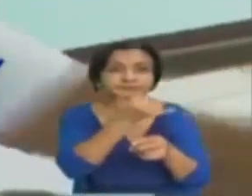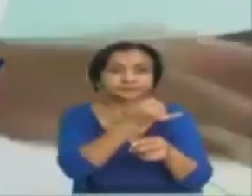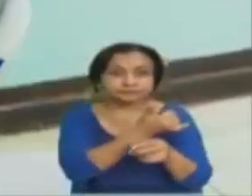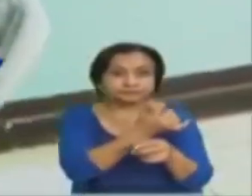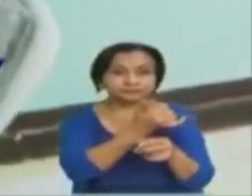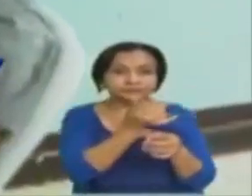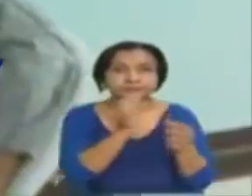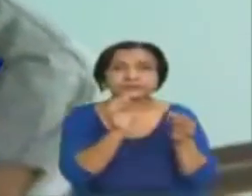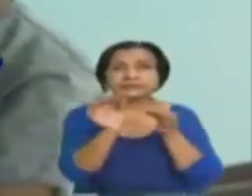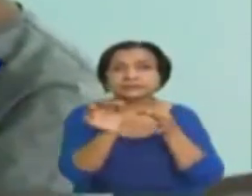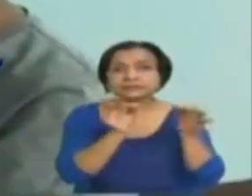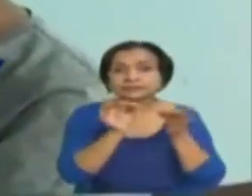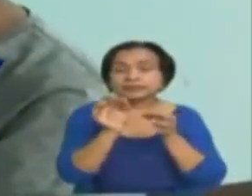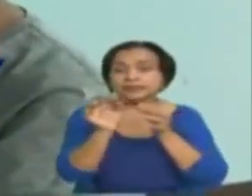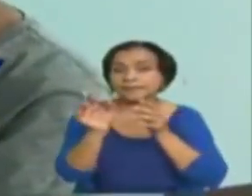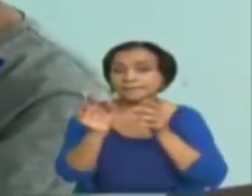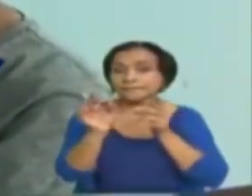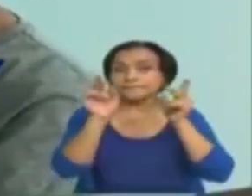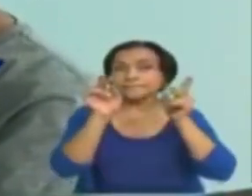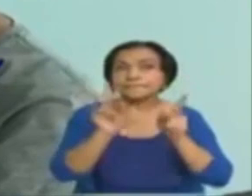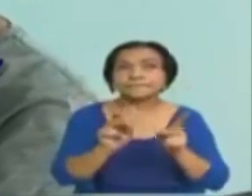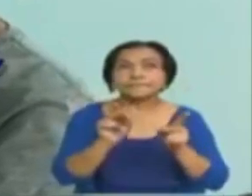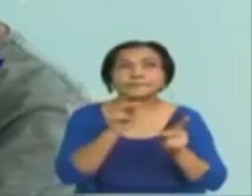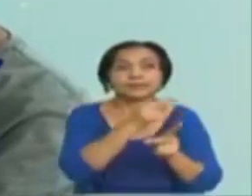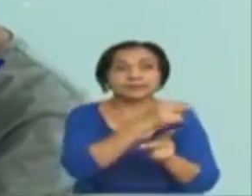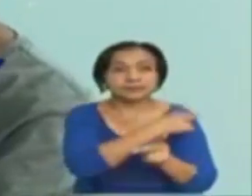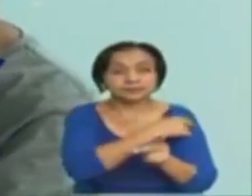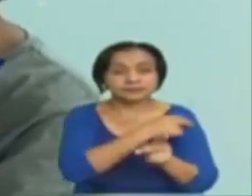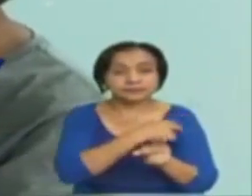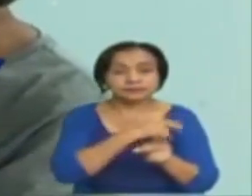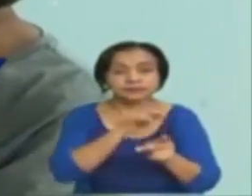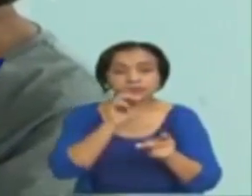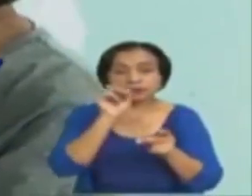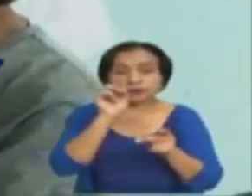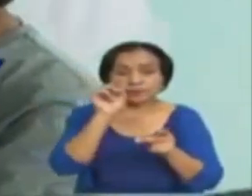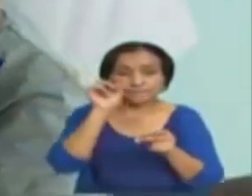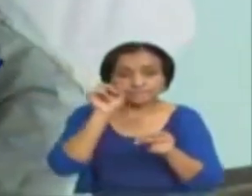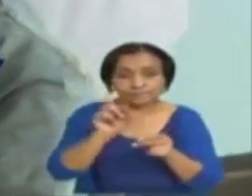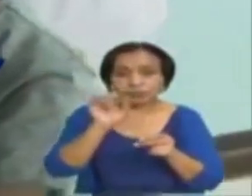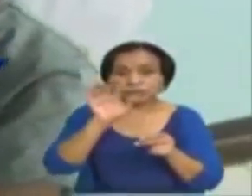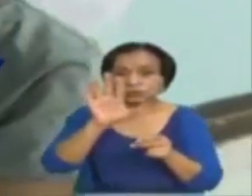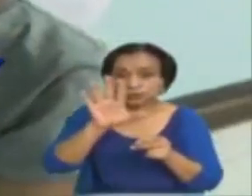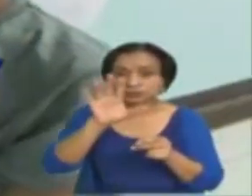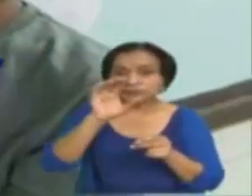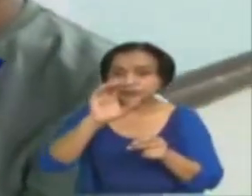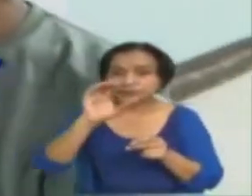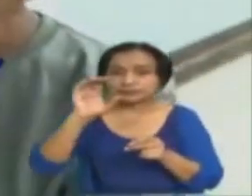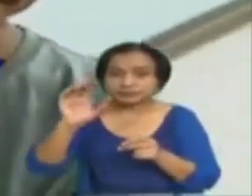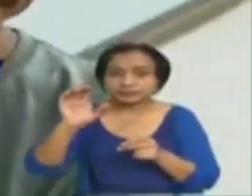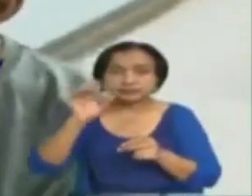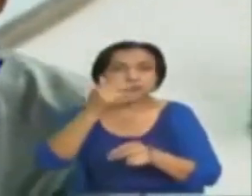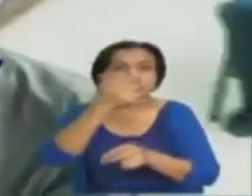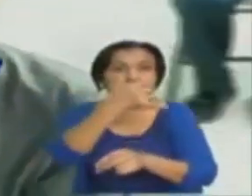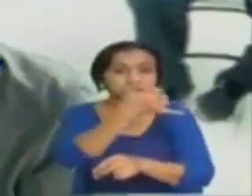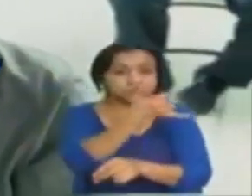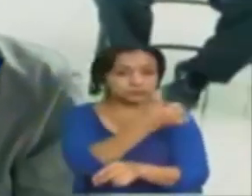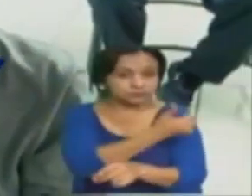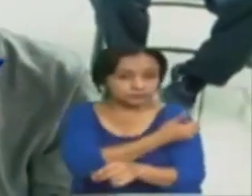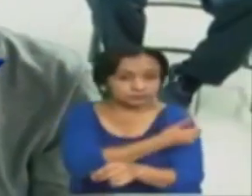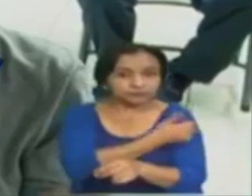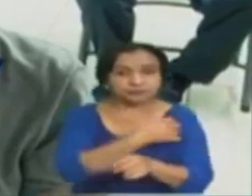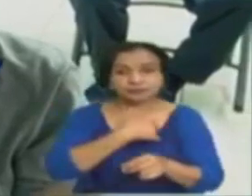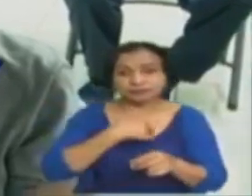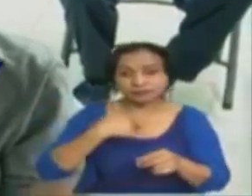un chequeo general, toma de presión arterial y glucosa en sangre, de tal manera que los pacientes estén aptos para